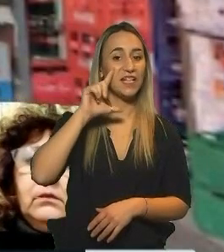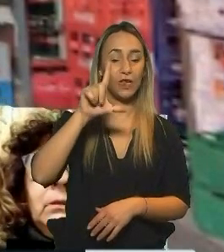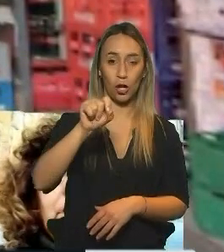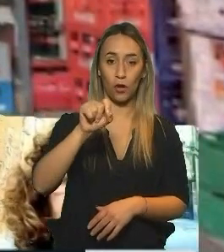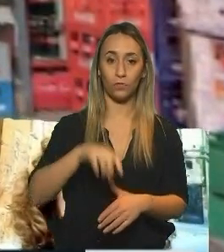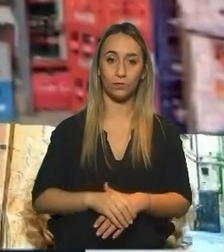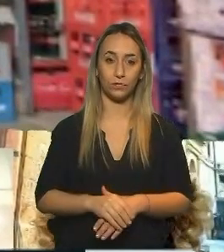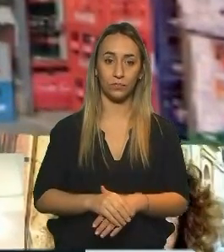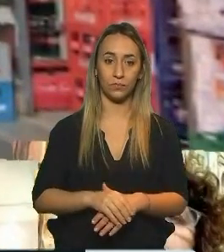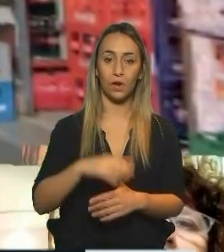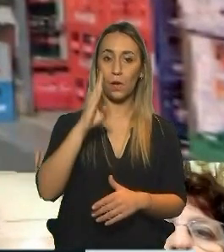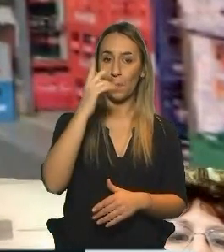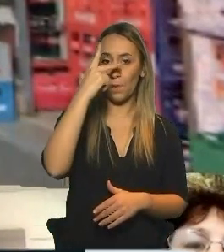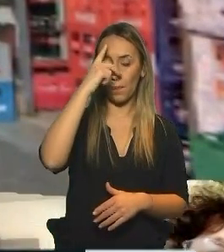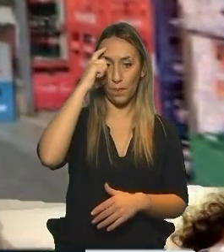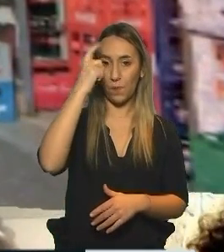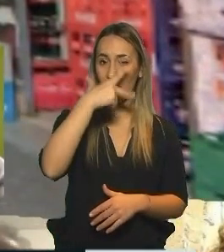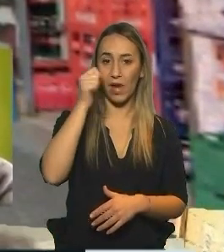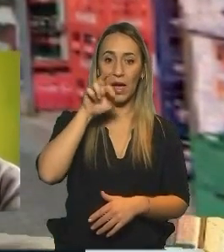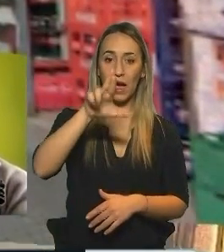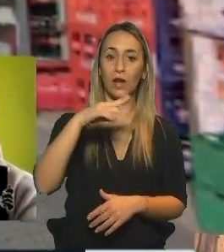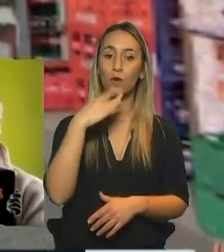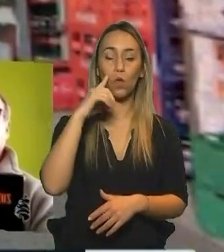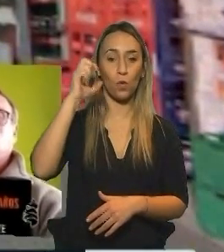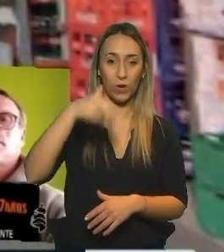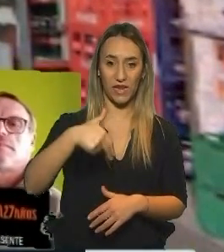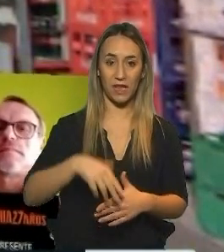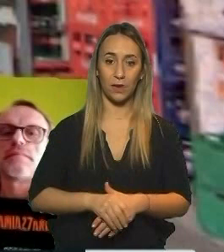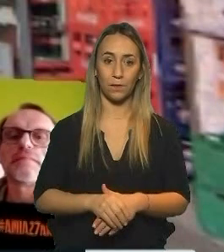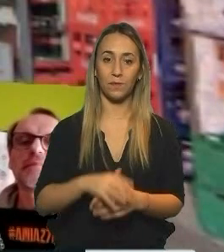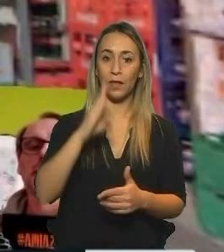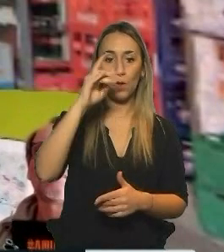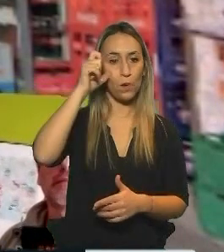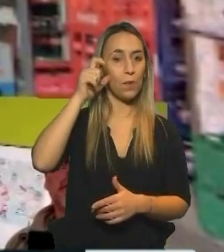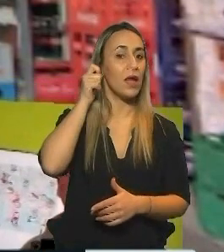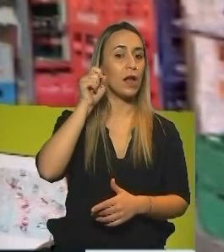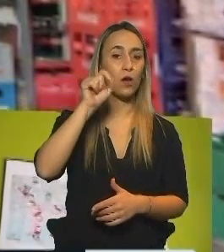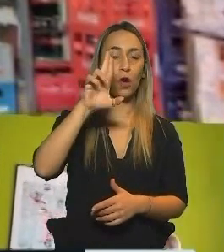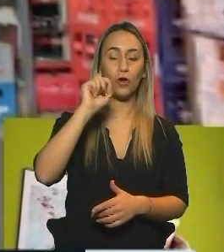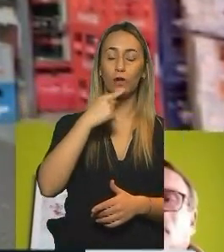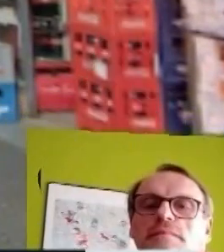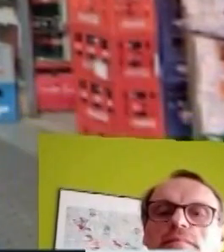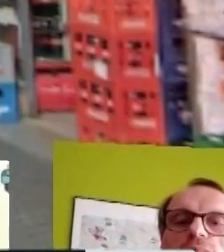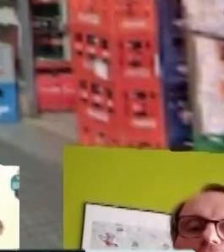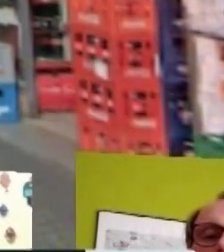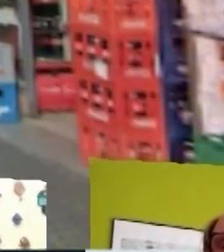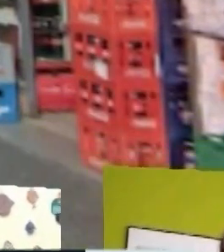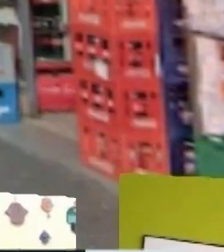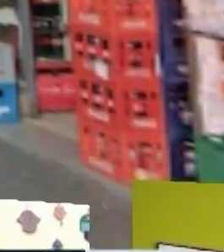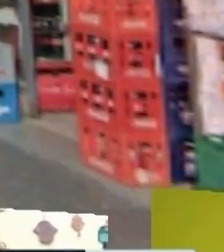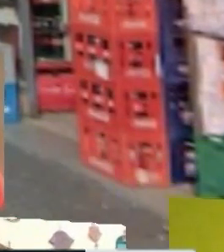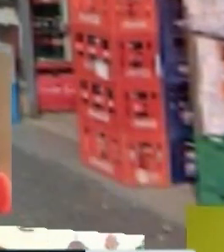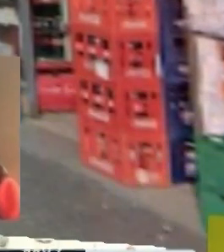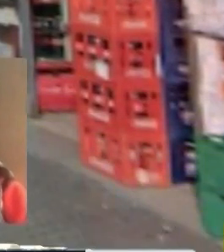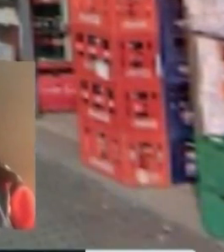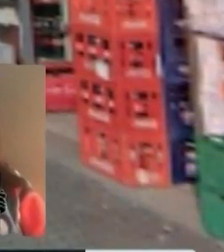Norberto. Bear de Turín, Rebeca, Violeta. Belgorovsky, Dora. Bermúdez,